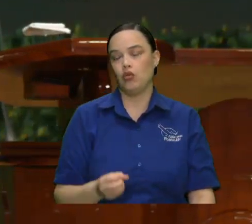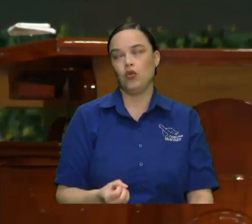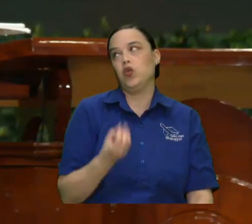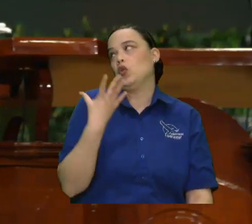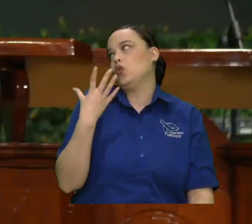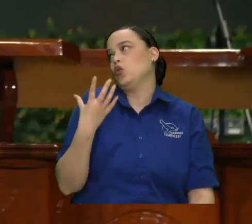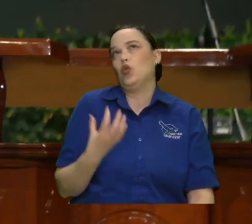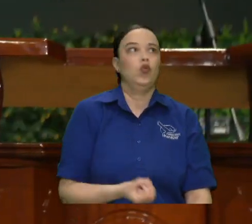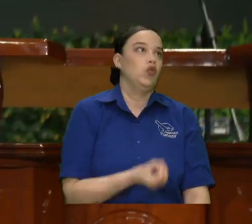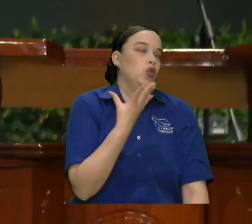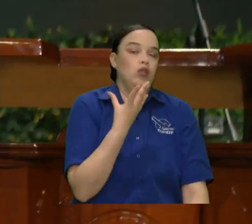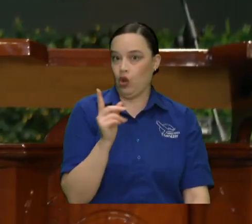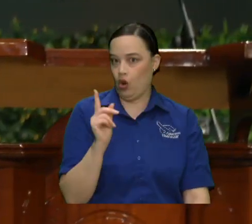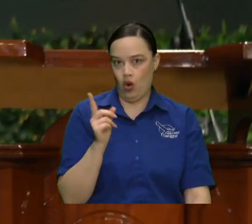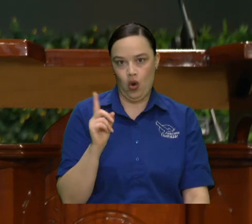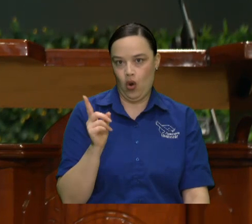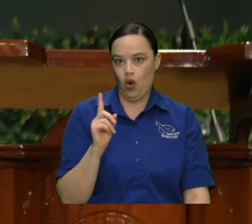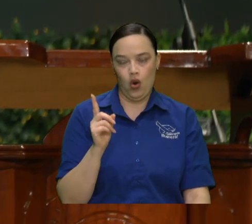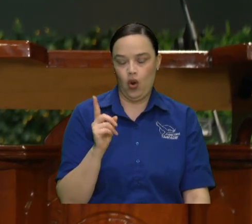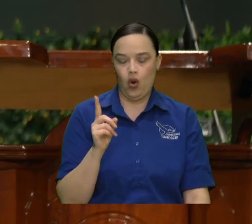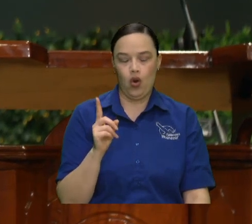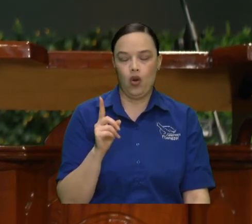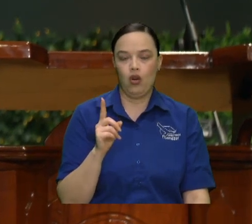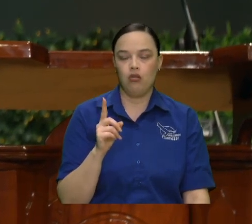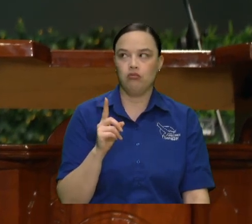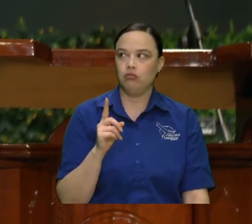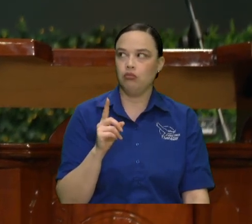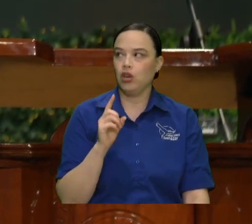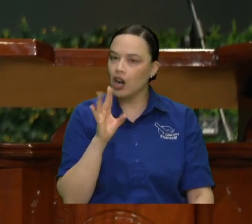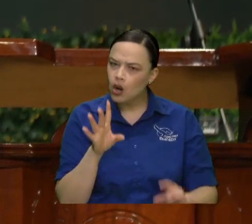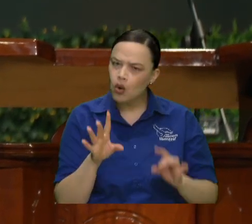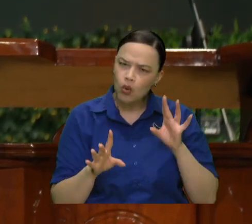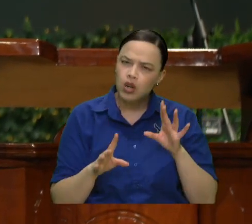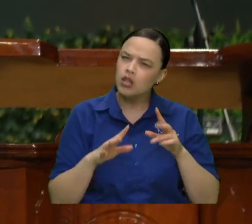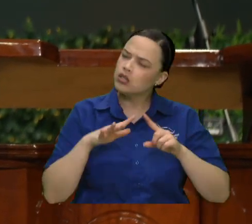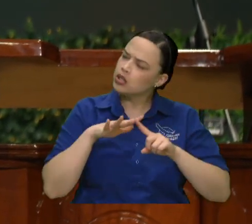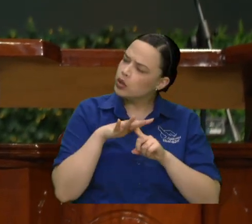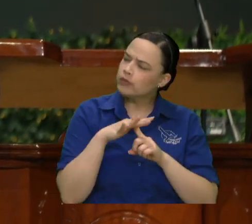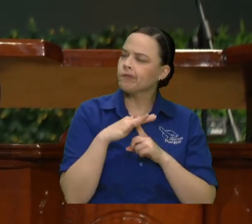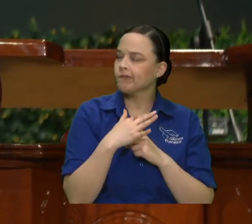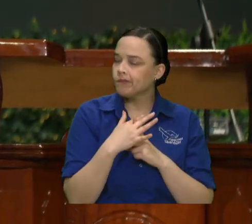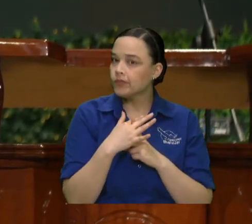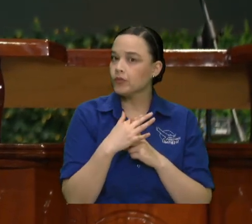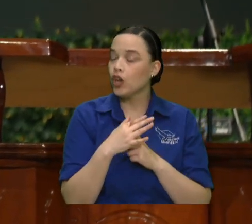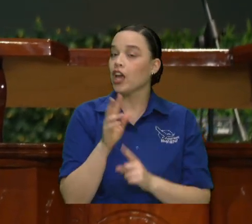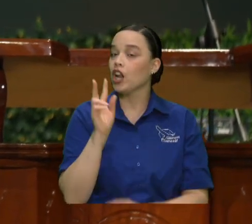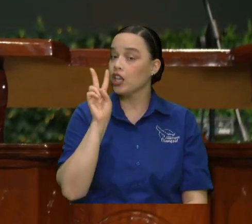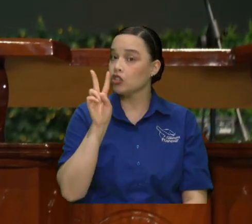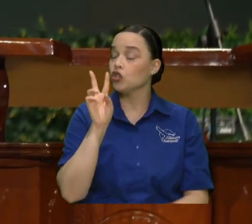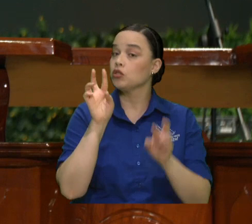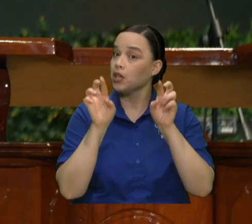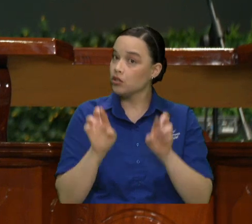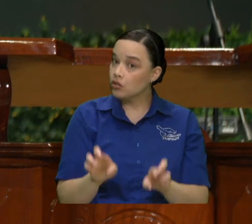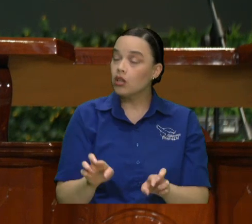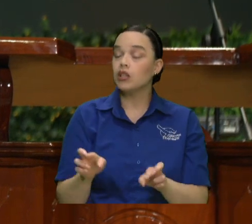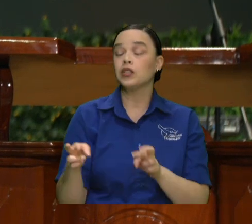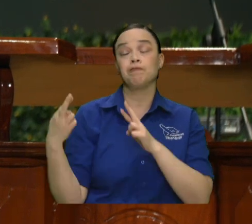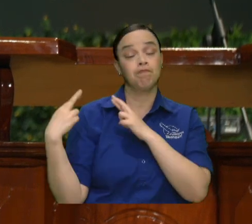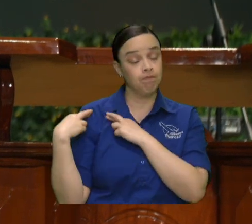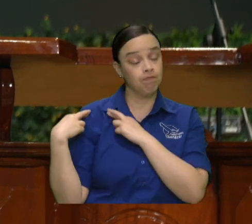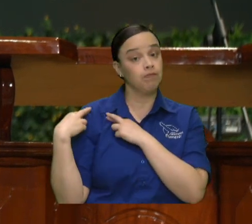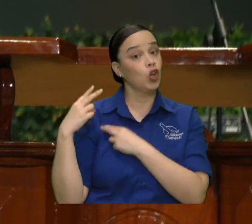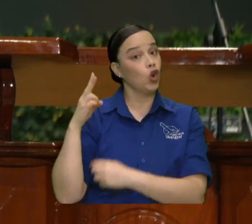sino que vienen por alguna razón en donde déjenme decirle que los dos responsables porque a veces